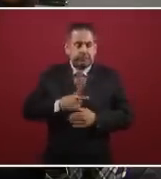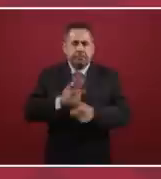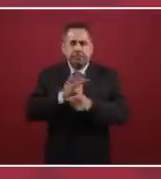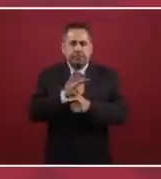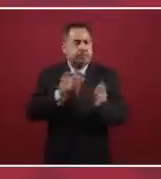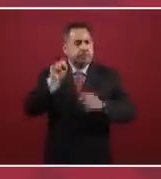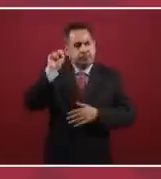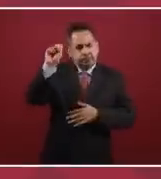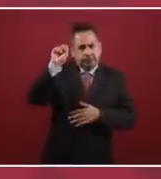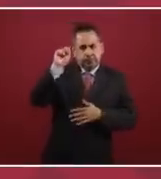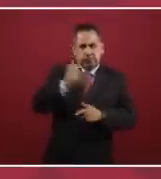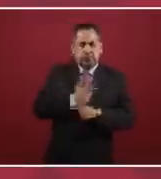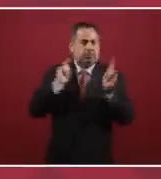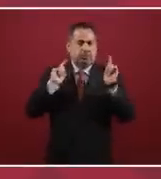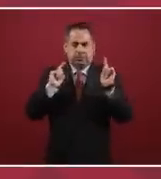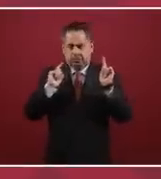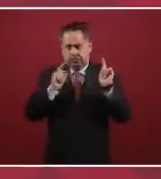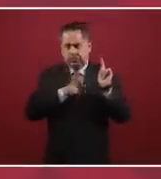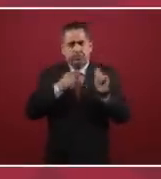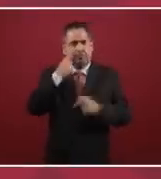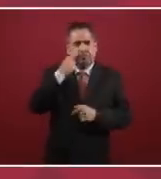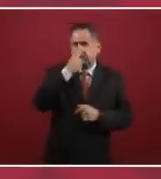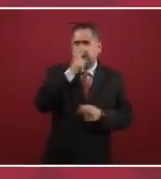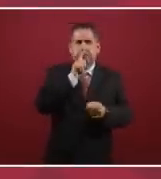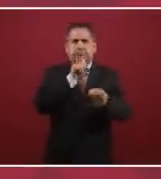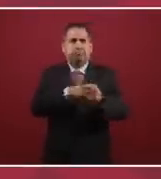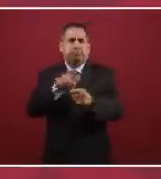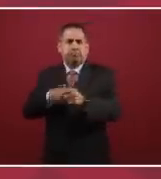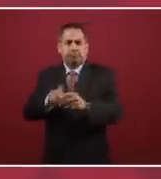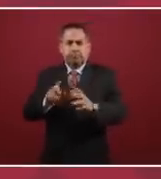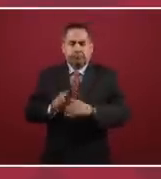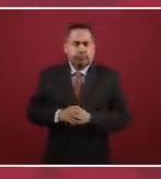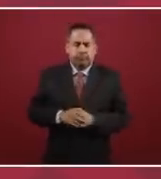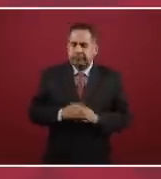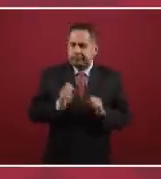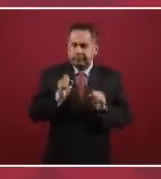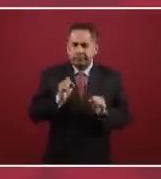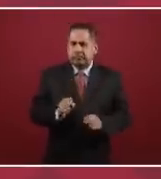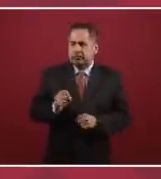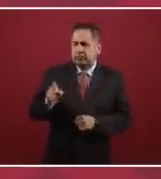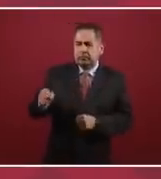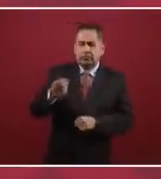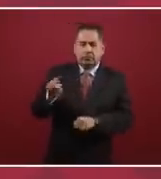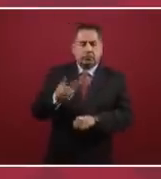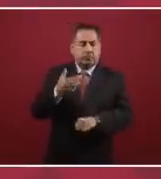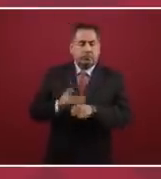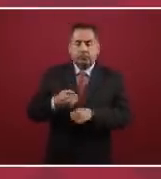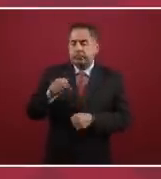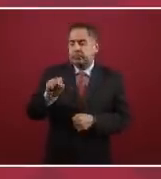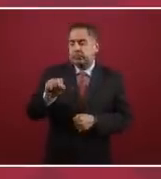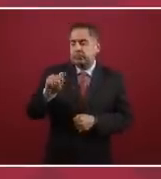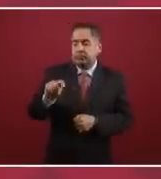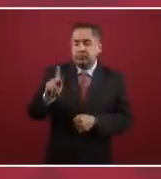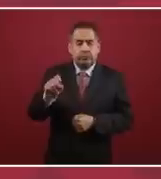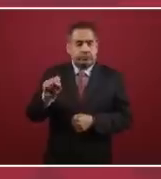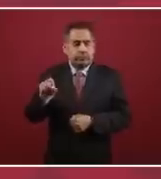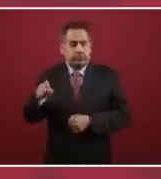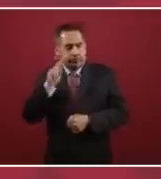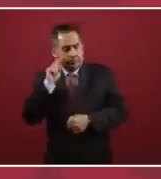sindical. Esto seguramente lo está viendo la Secretaría del Trabajo.